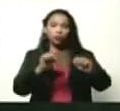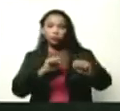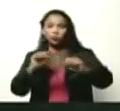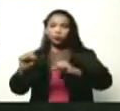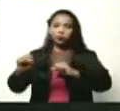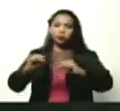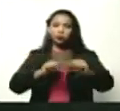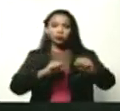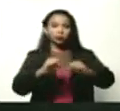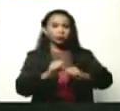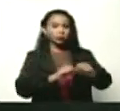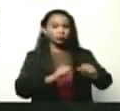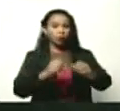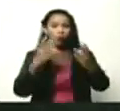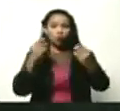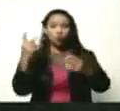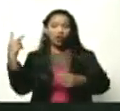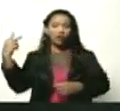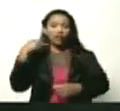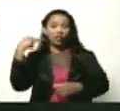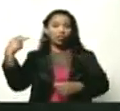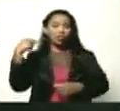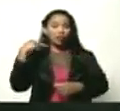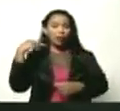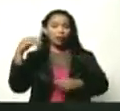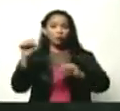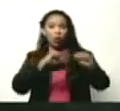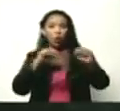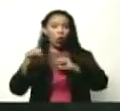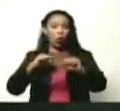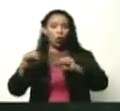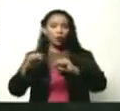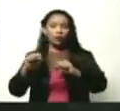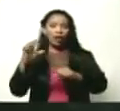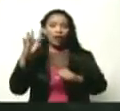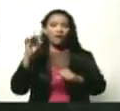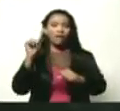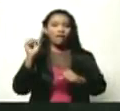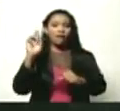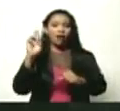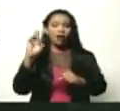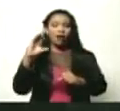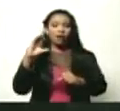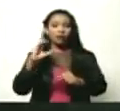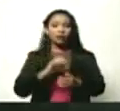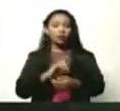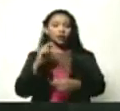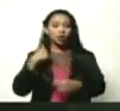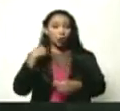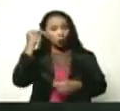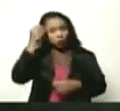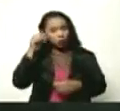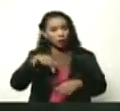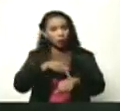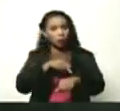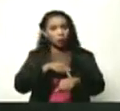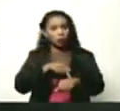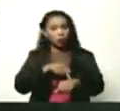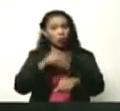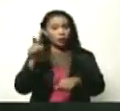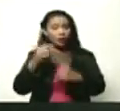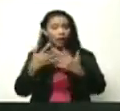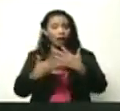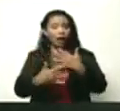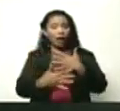Hubo cientos de víctimas desmovilizadas de las FARC. Y yo pienso que en este momento, justo porque esa guerra fue tan larga y